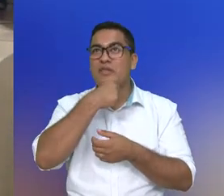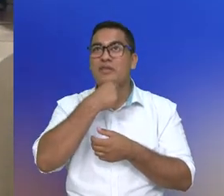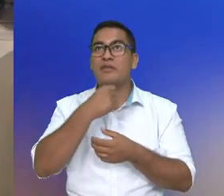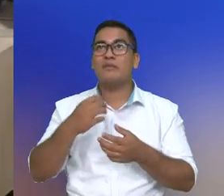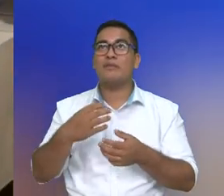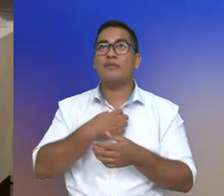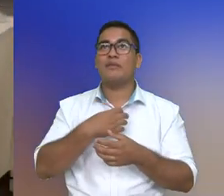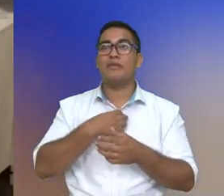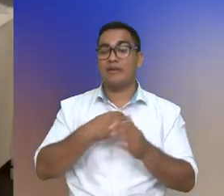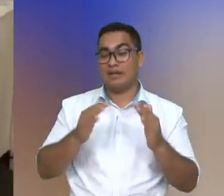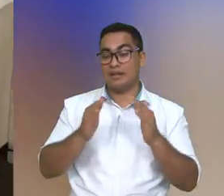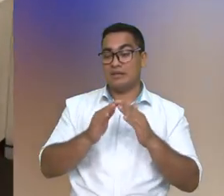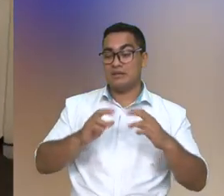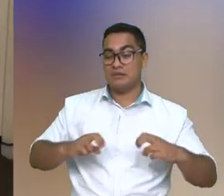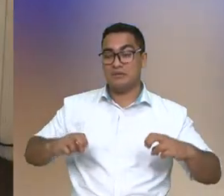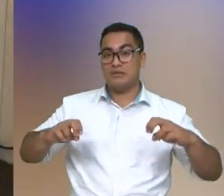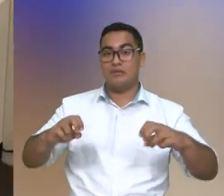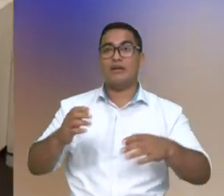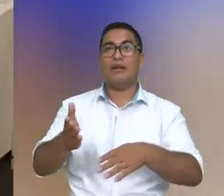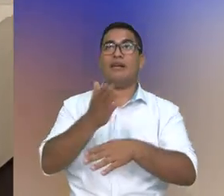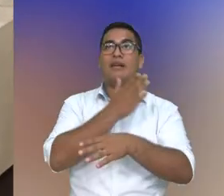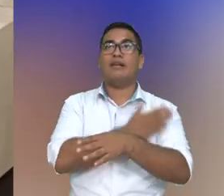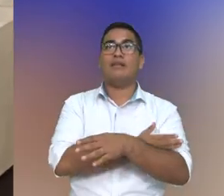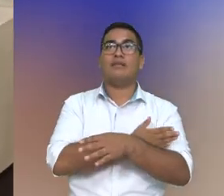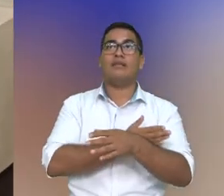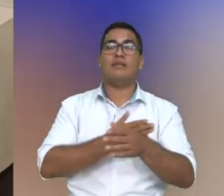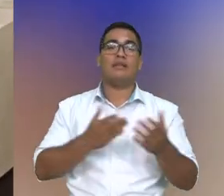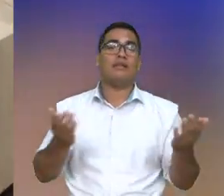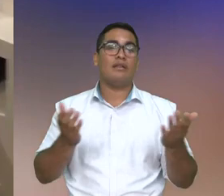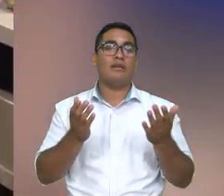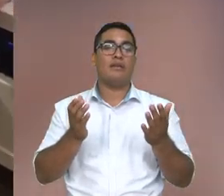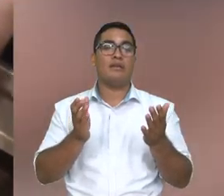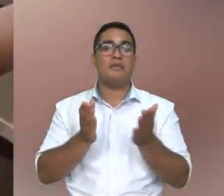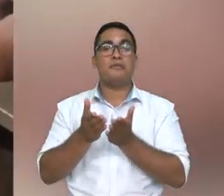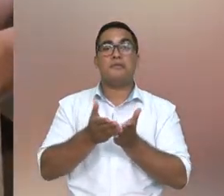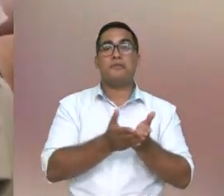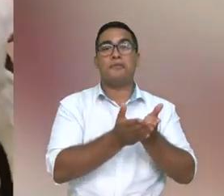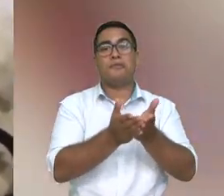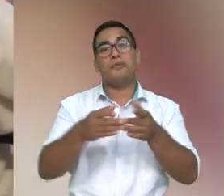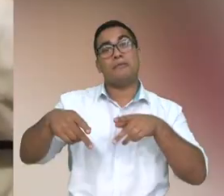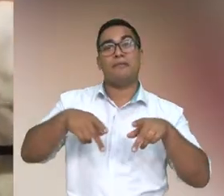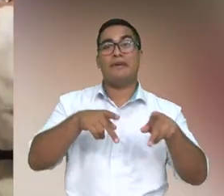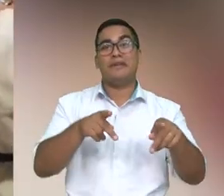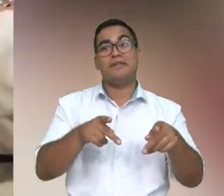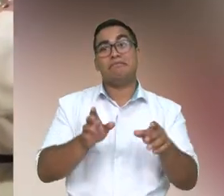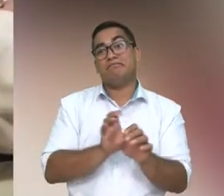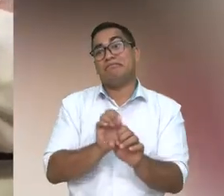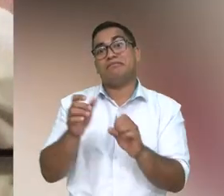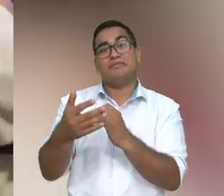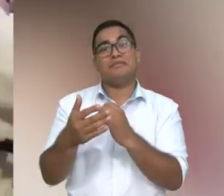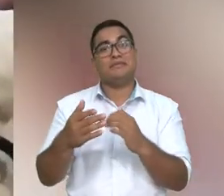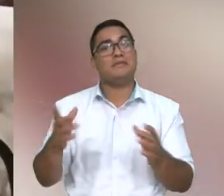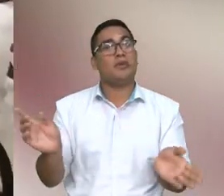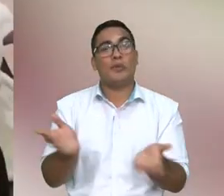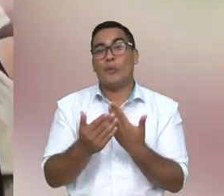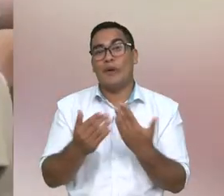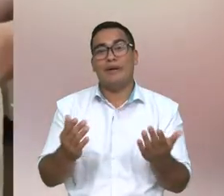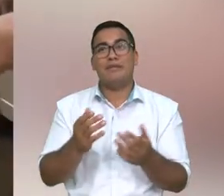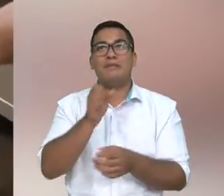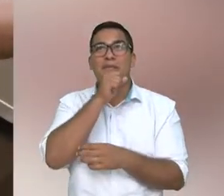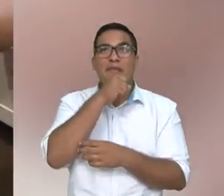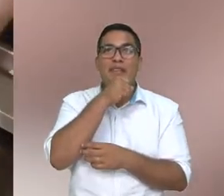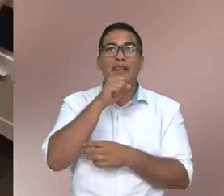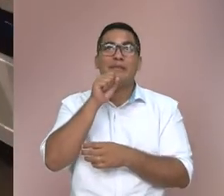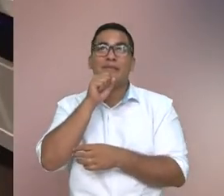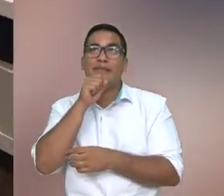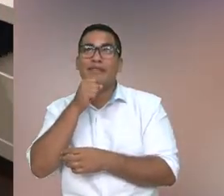estar un crucero que fue cancelado por culpa del brote del coronavirus. En el video se aprecia a los dos septuagenarios